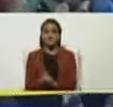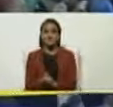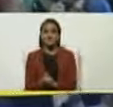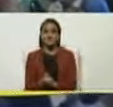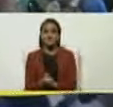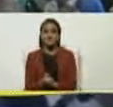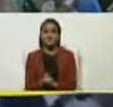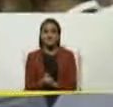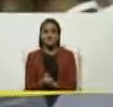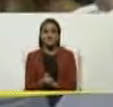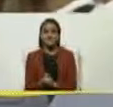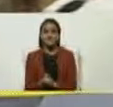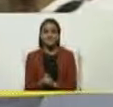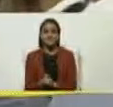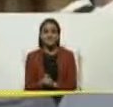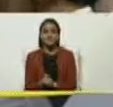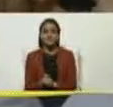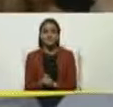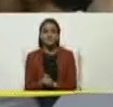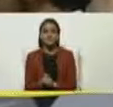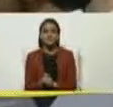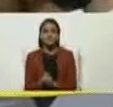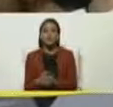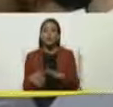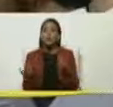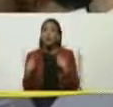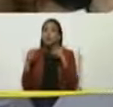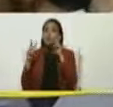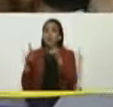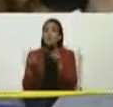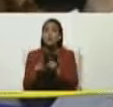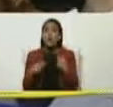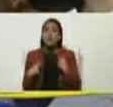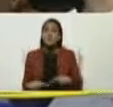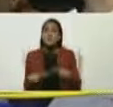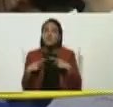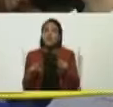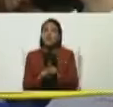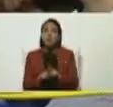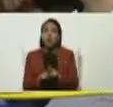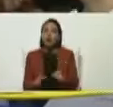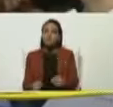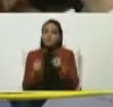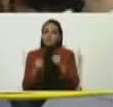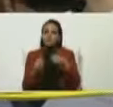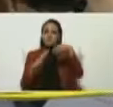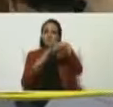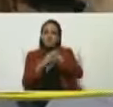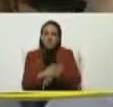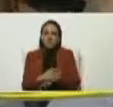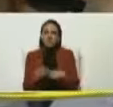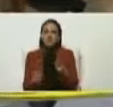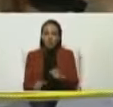Y sobre todo cuando la vida todavía es tan intensa y nos queda tanto por vivir.